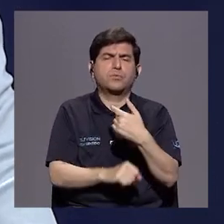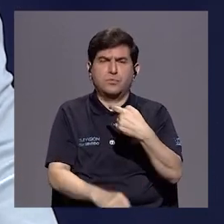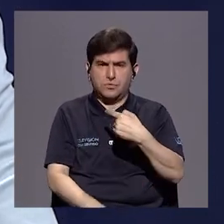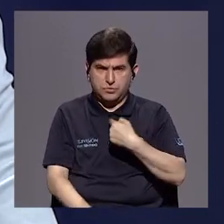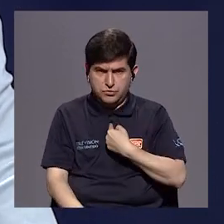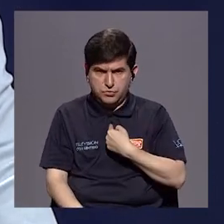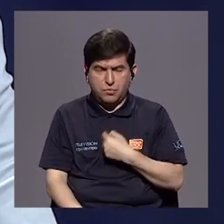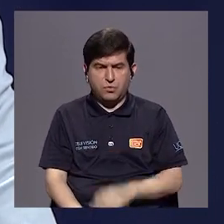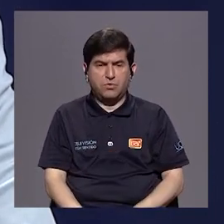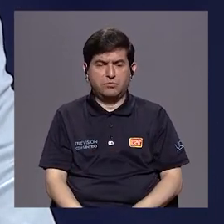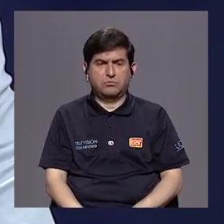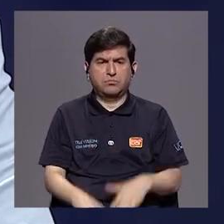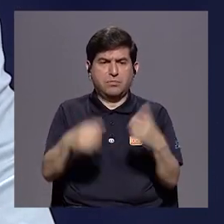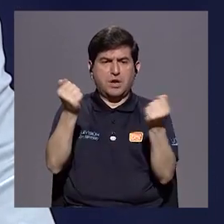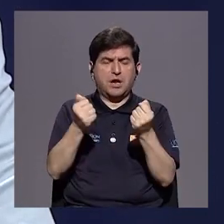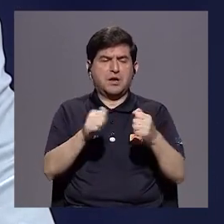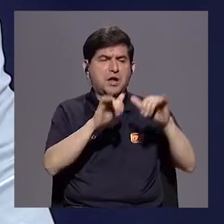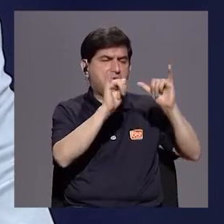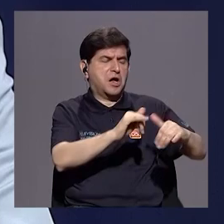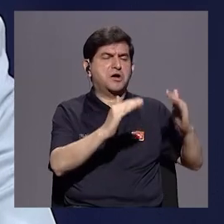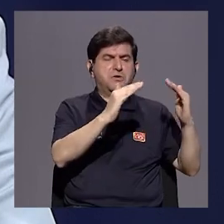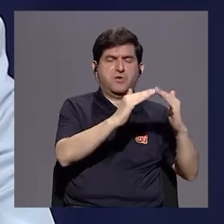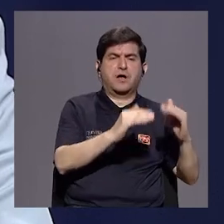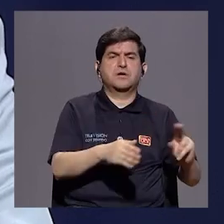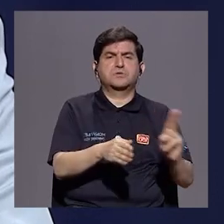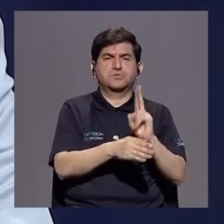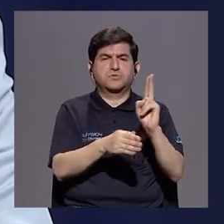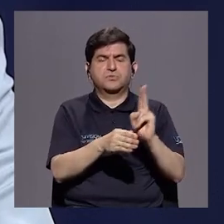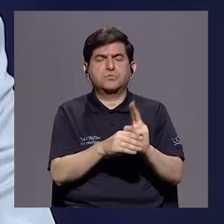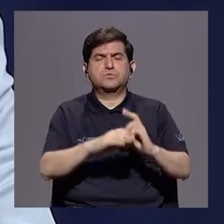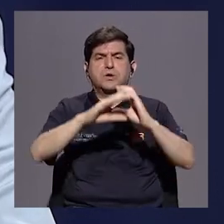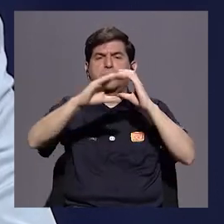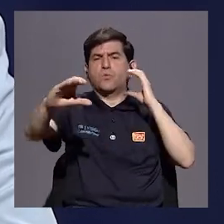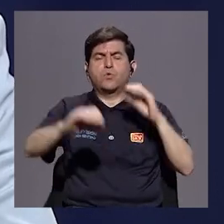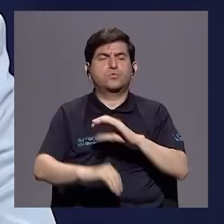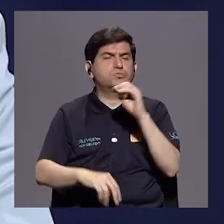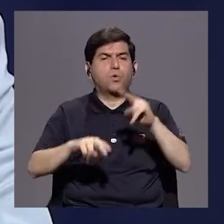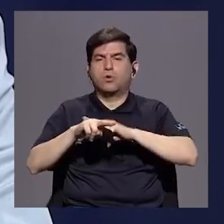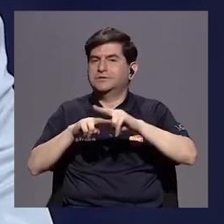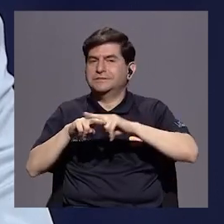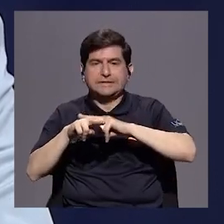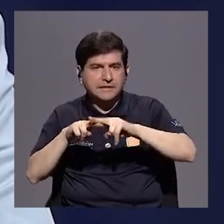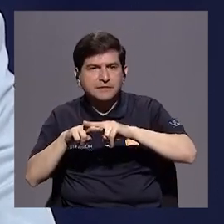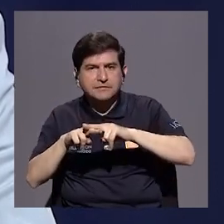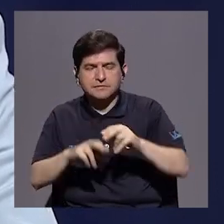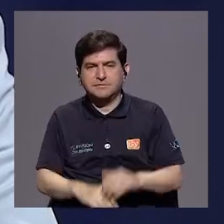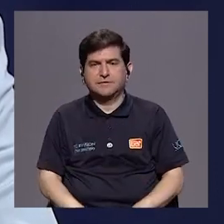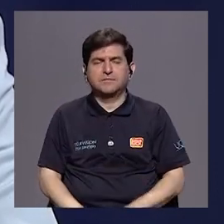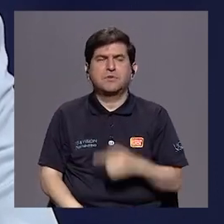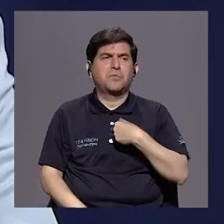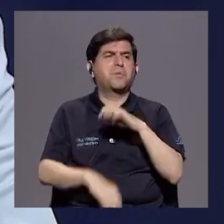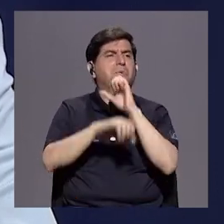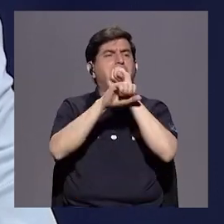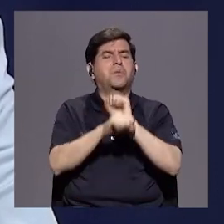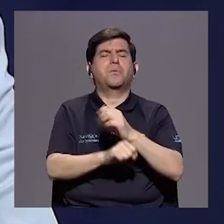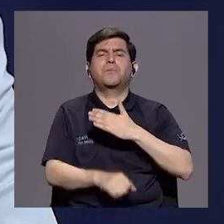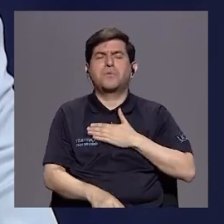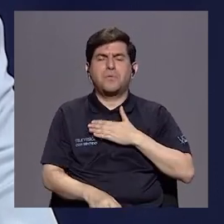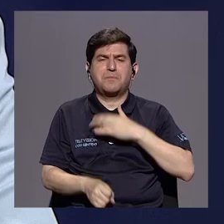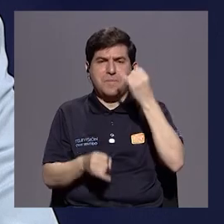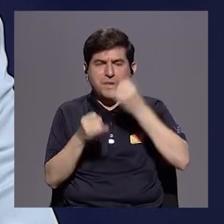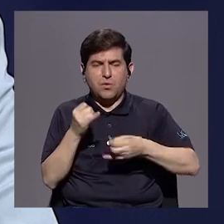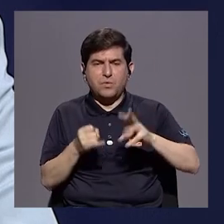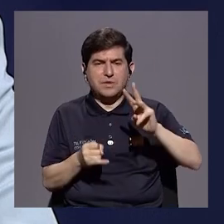dejar el auto en la casa y a tomar el autobús y a tomar el tren y acostumbrarme a que mi